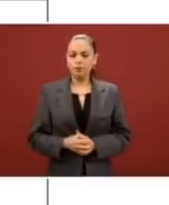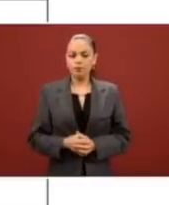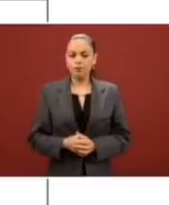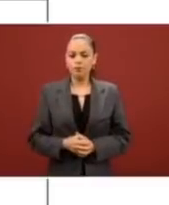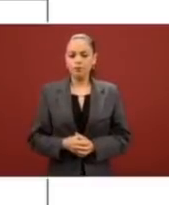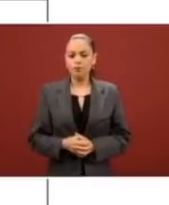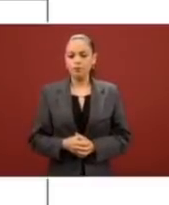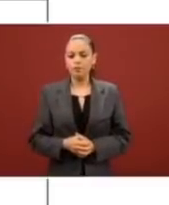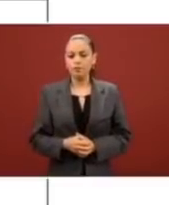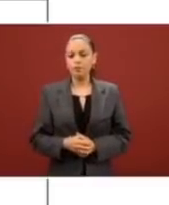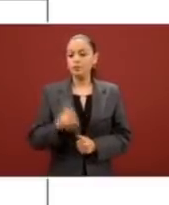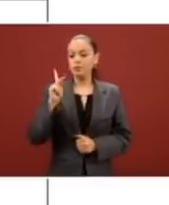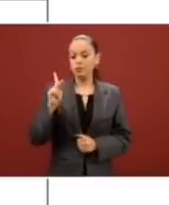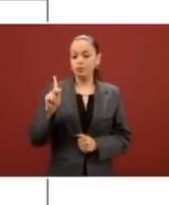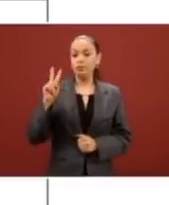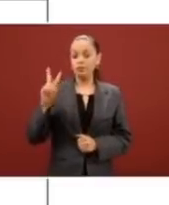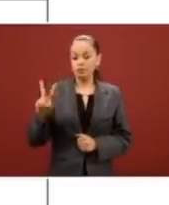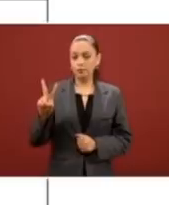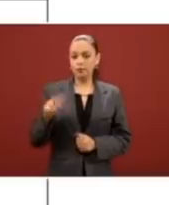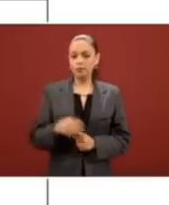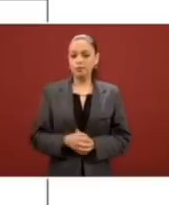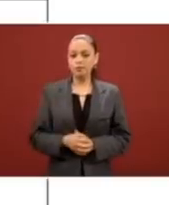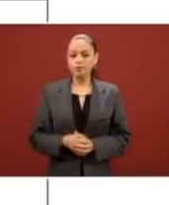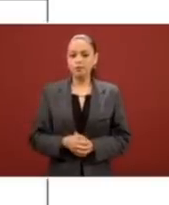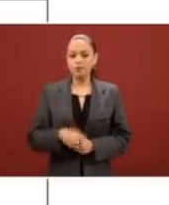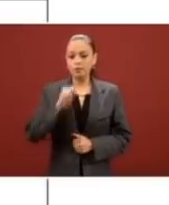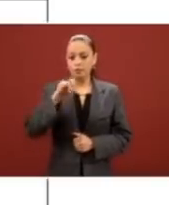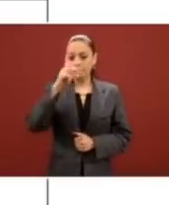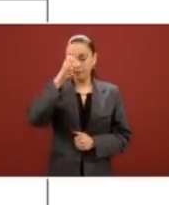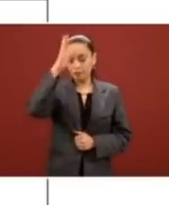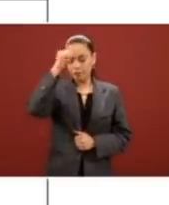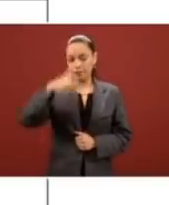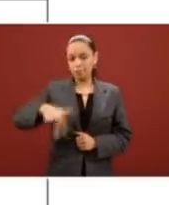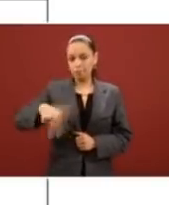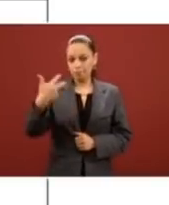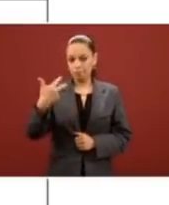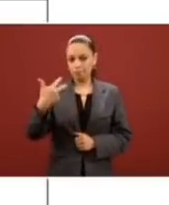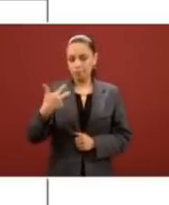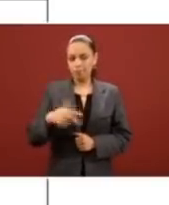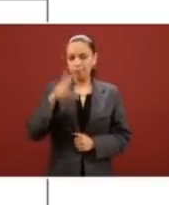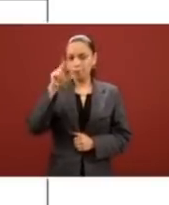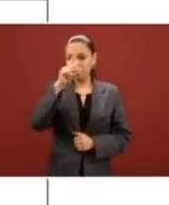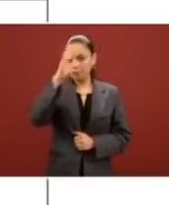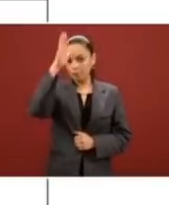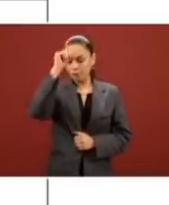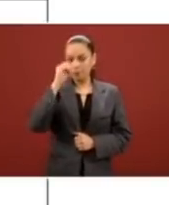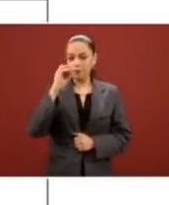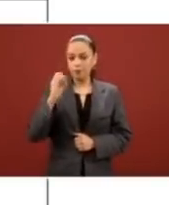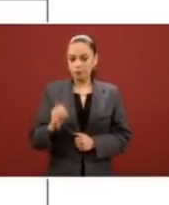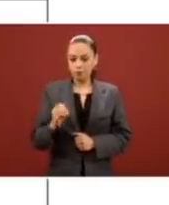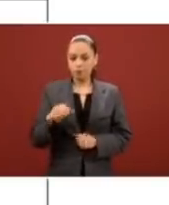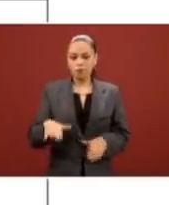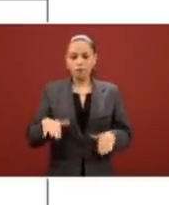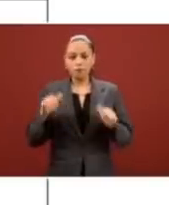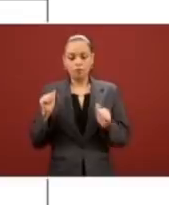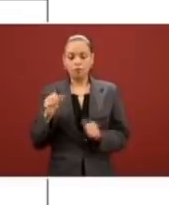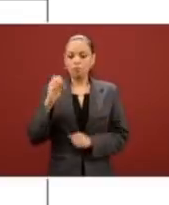Verde, a favor 13, en contra 0, abstención